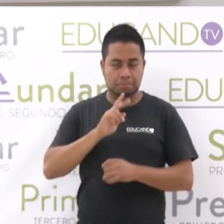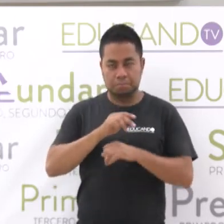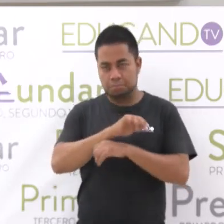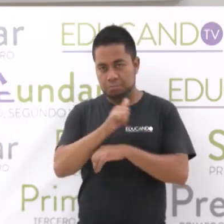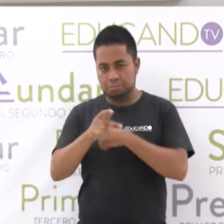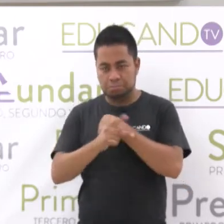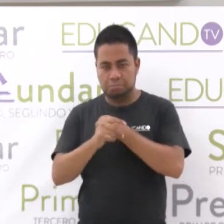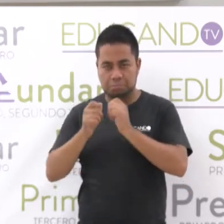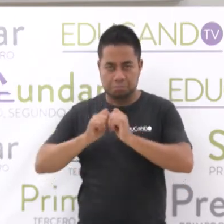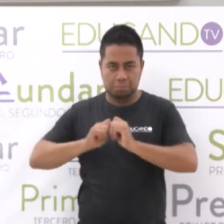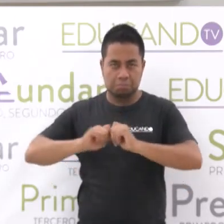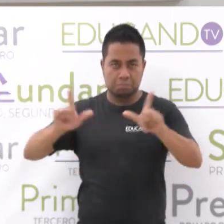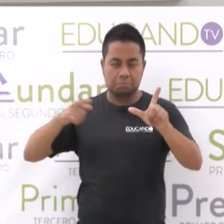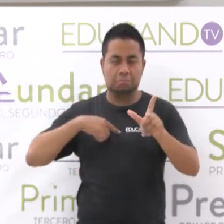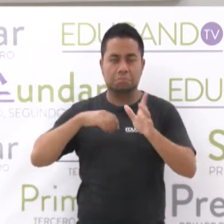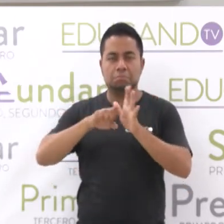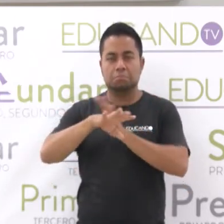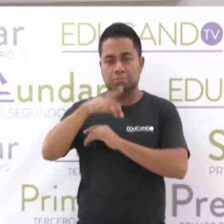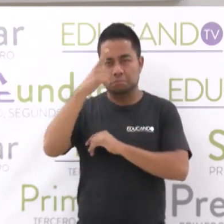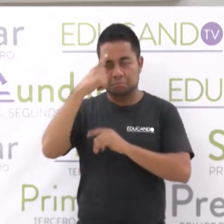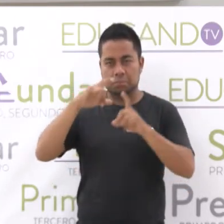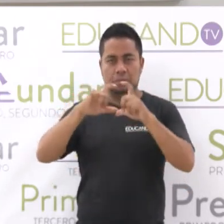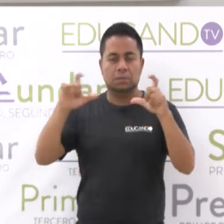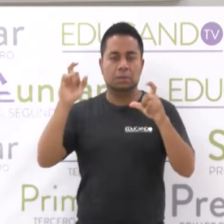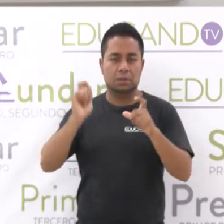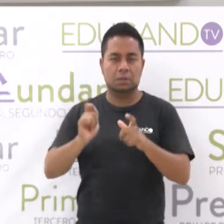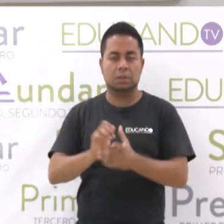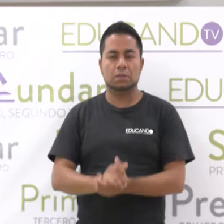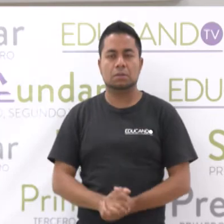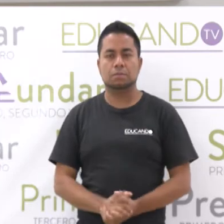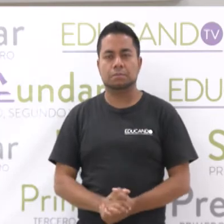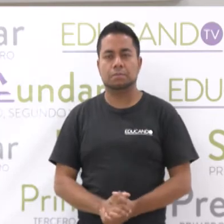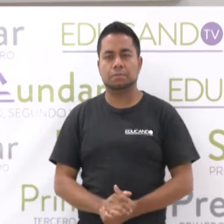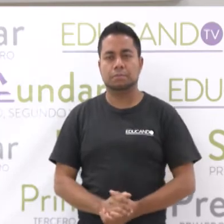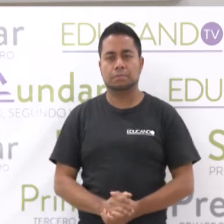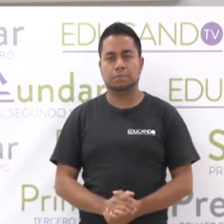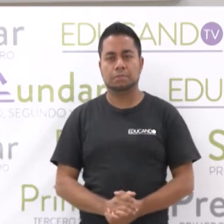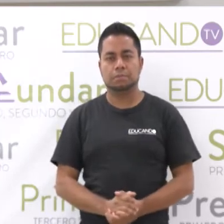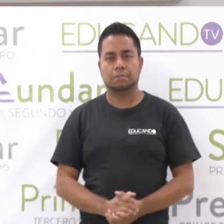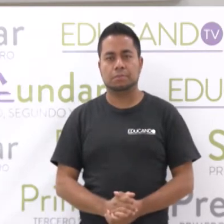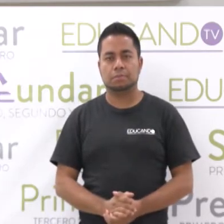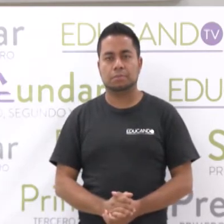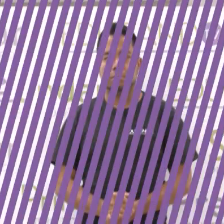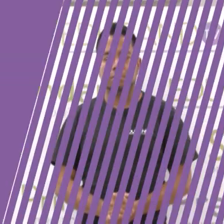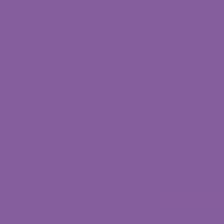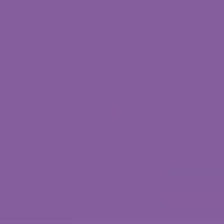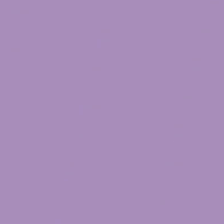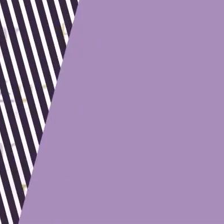siguiente imagen porque les traje un ejemplo de una ficha catalográfica. Adelante, por favor.